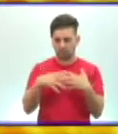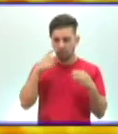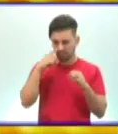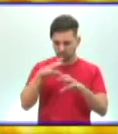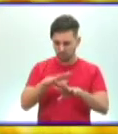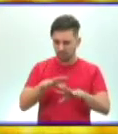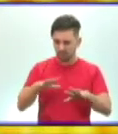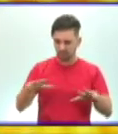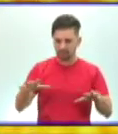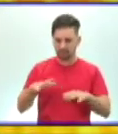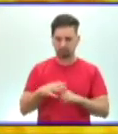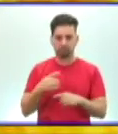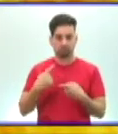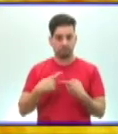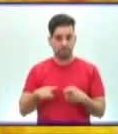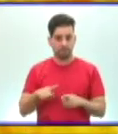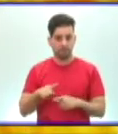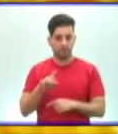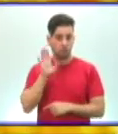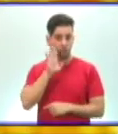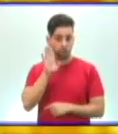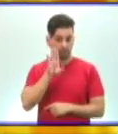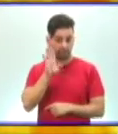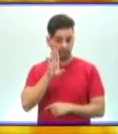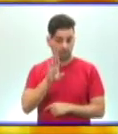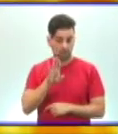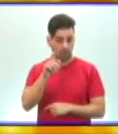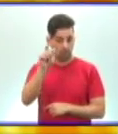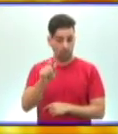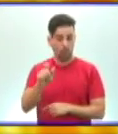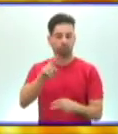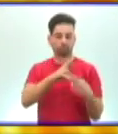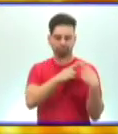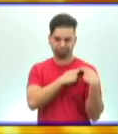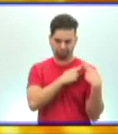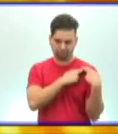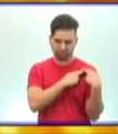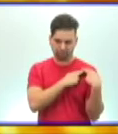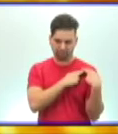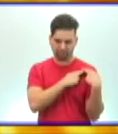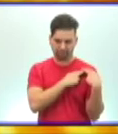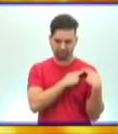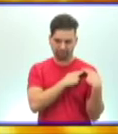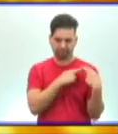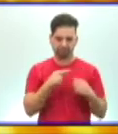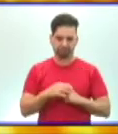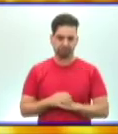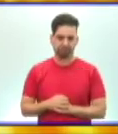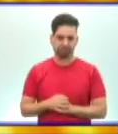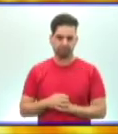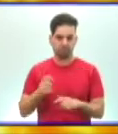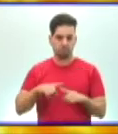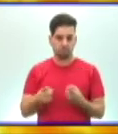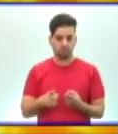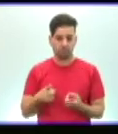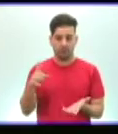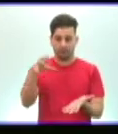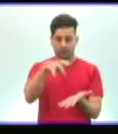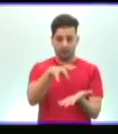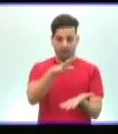La contaminación ha sido el toque humano por excelencia. De hecho, si sabemos que existieron asentamientos humanos en algún lugar del mundo,